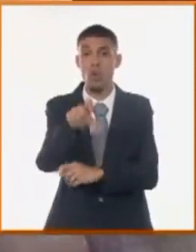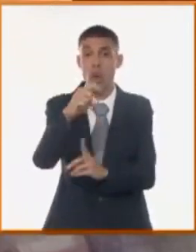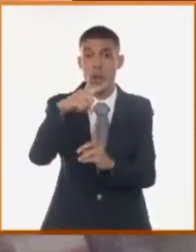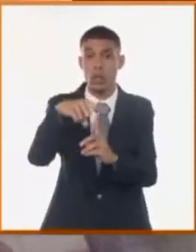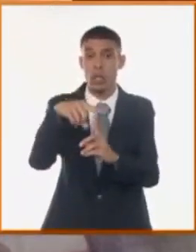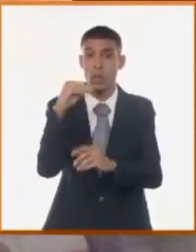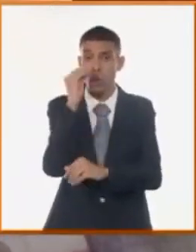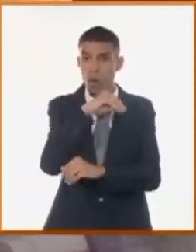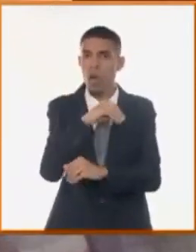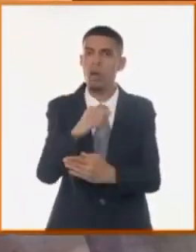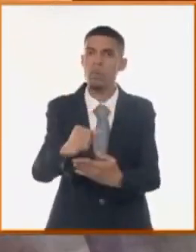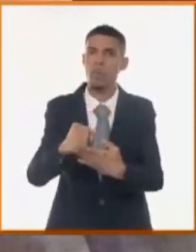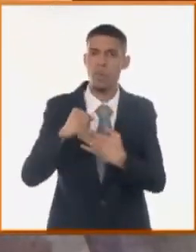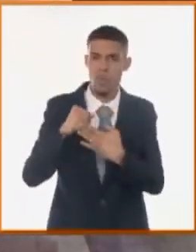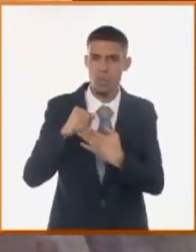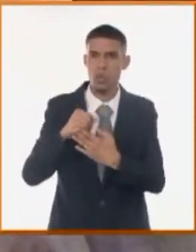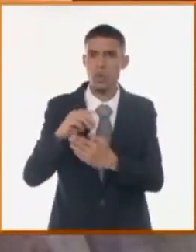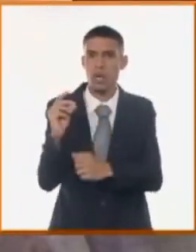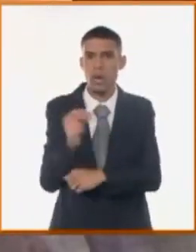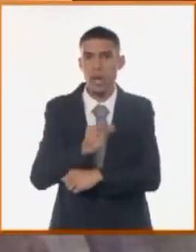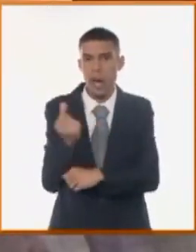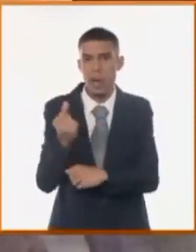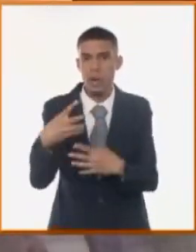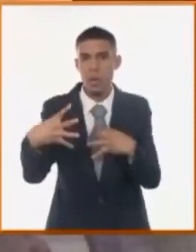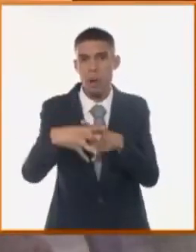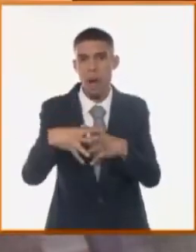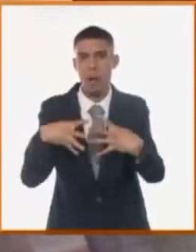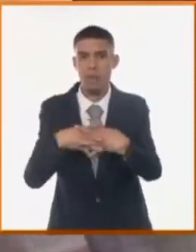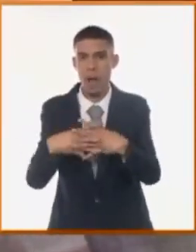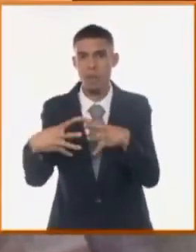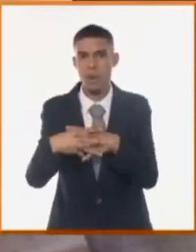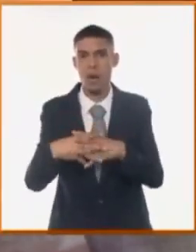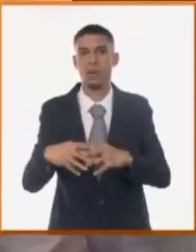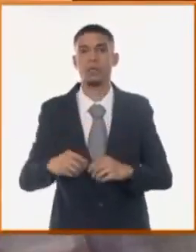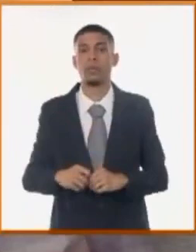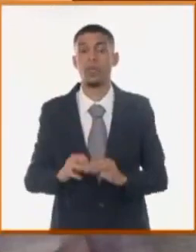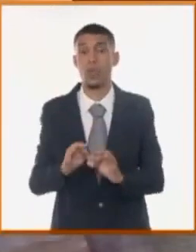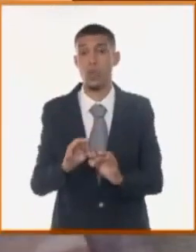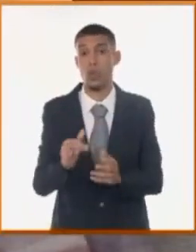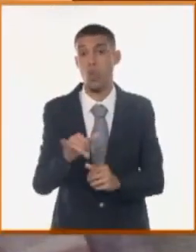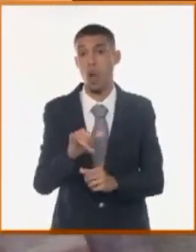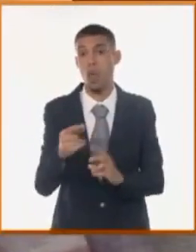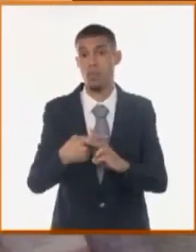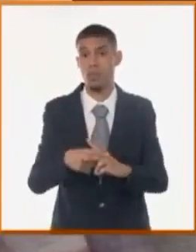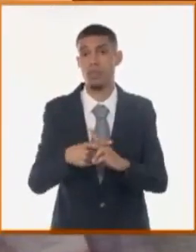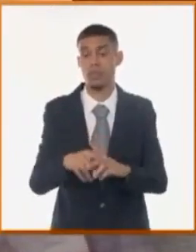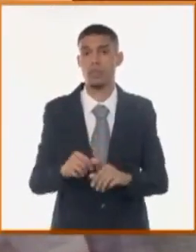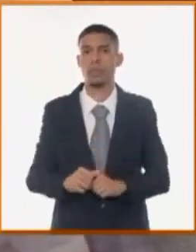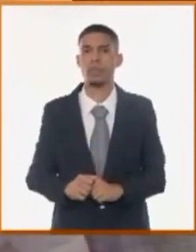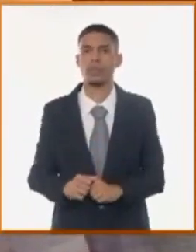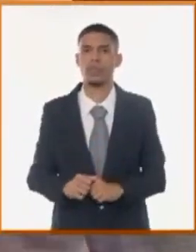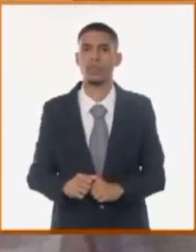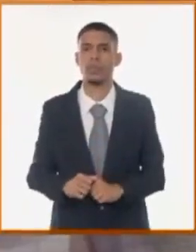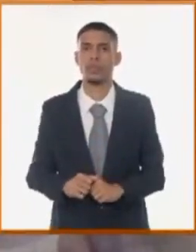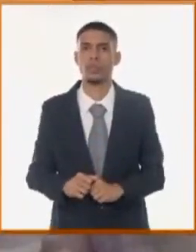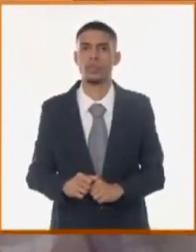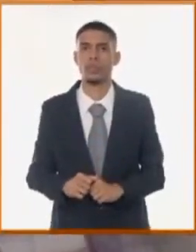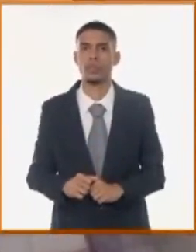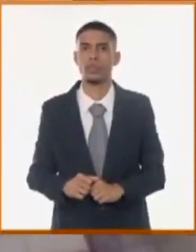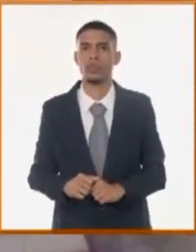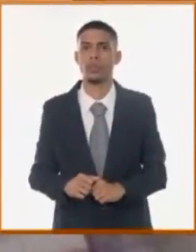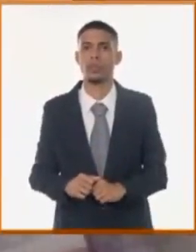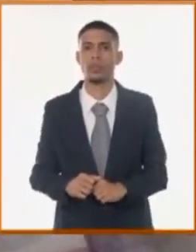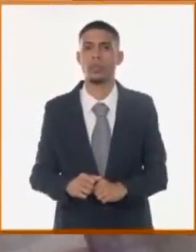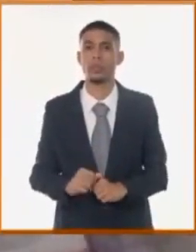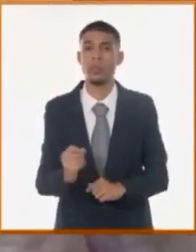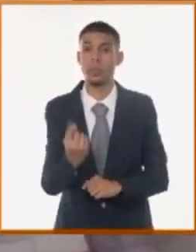mucho más rápido ese vínculo incluso, y también la posibilidad de solución. Se hablaba en un primer momento de un primer paso de